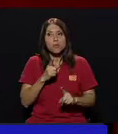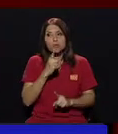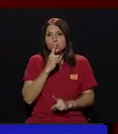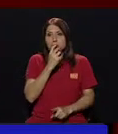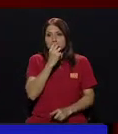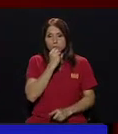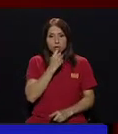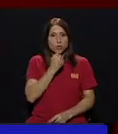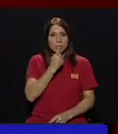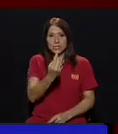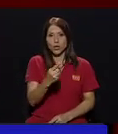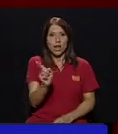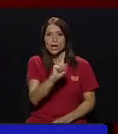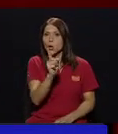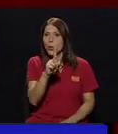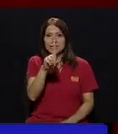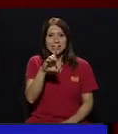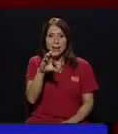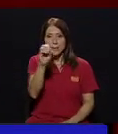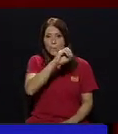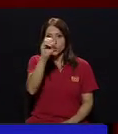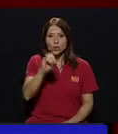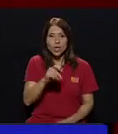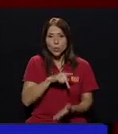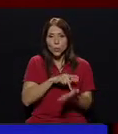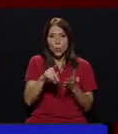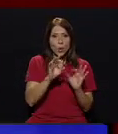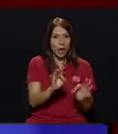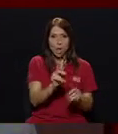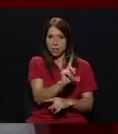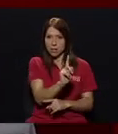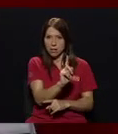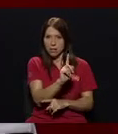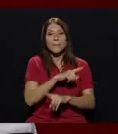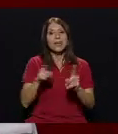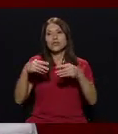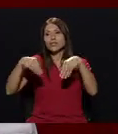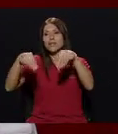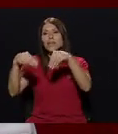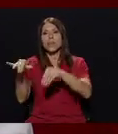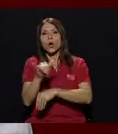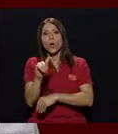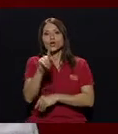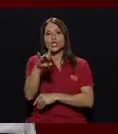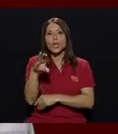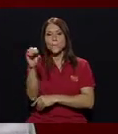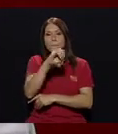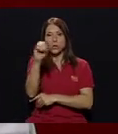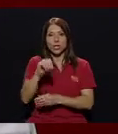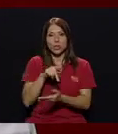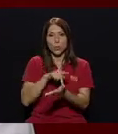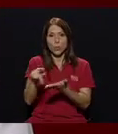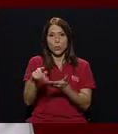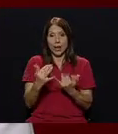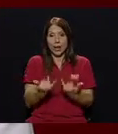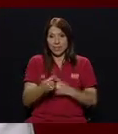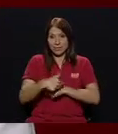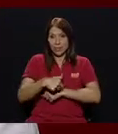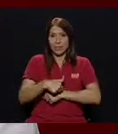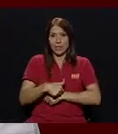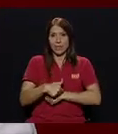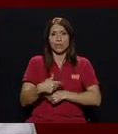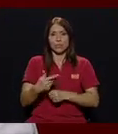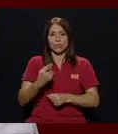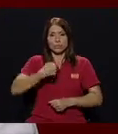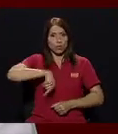No es miel 100% pura y se vende como 100% pura, ¿verdad? En este momento sí hay un